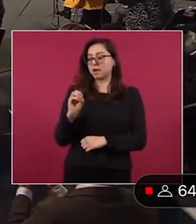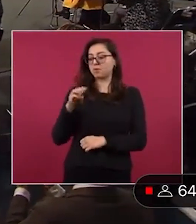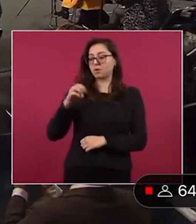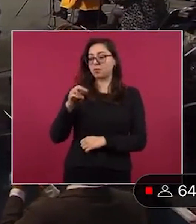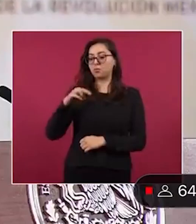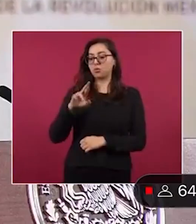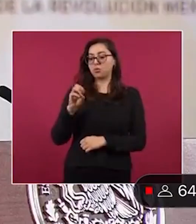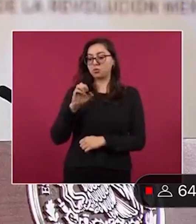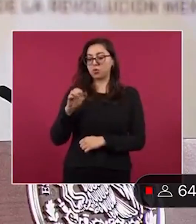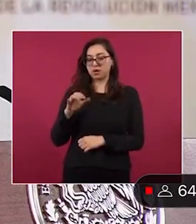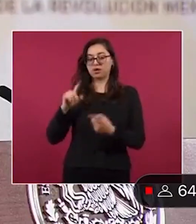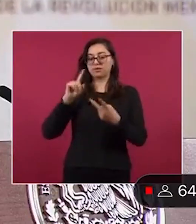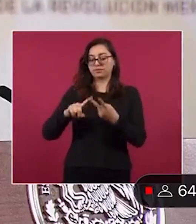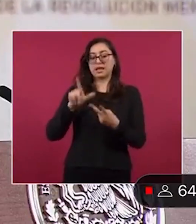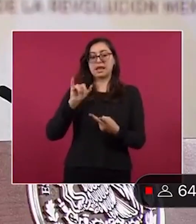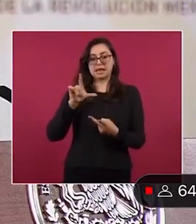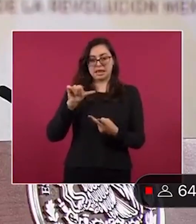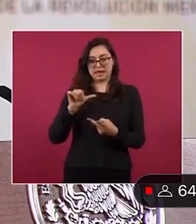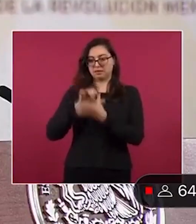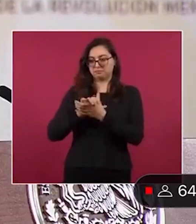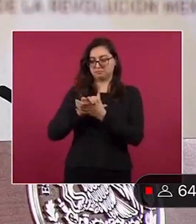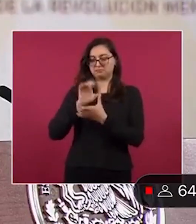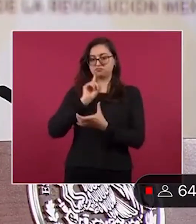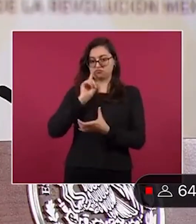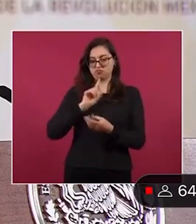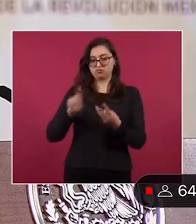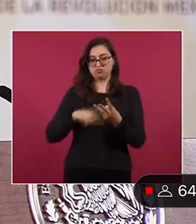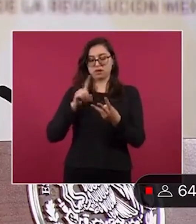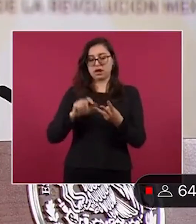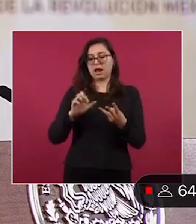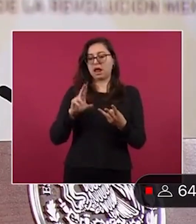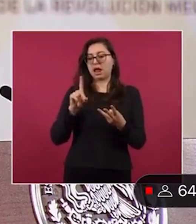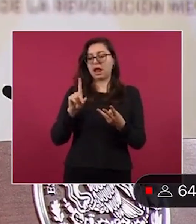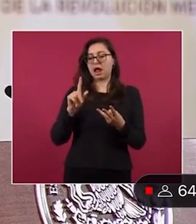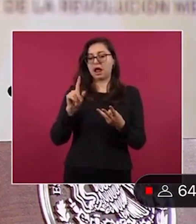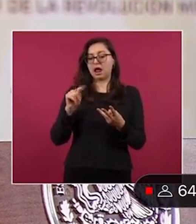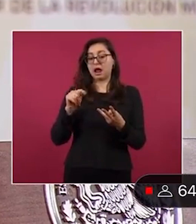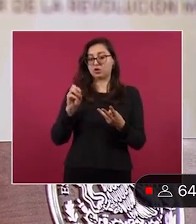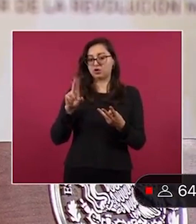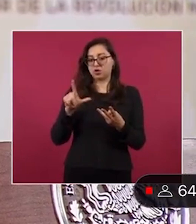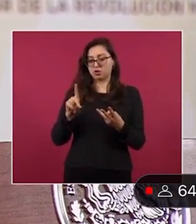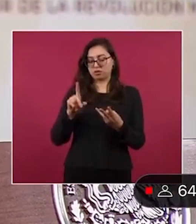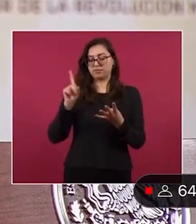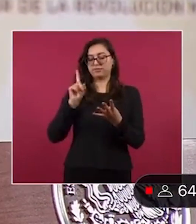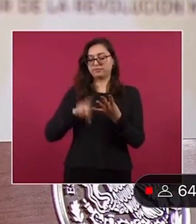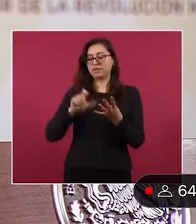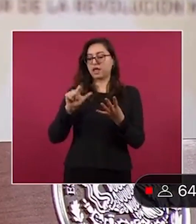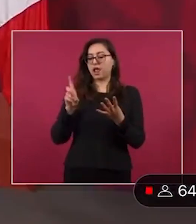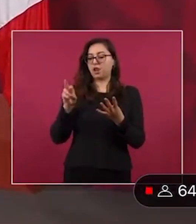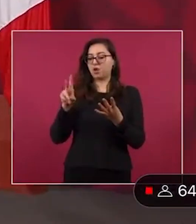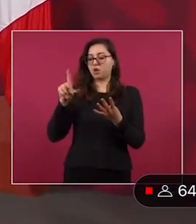Lilia Paredes, su esposa, Arnold y Alondra Castillo, sus